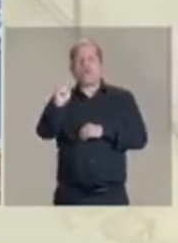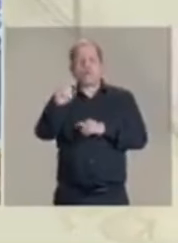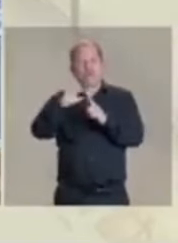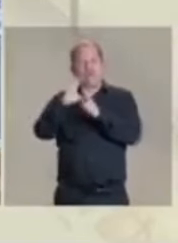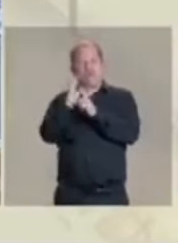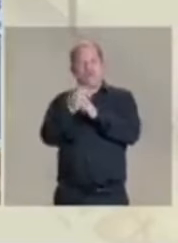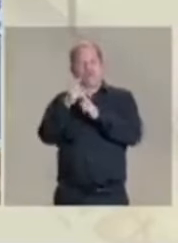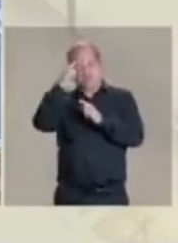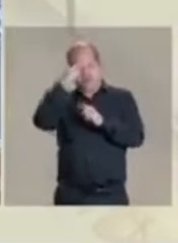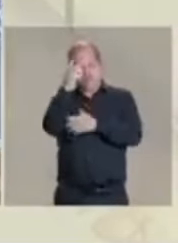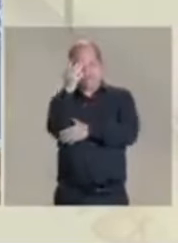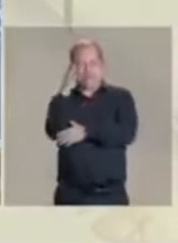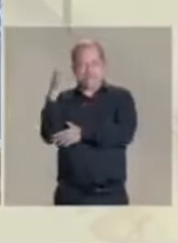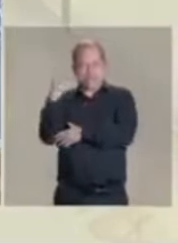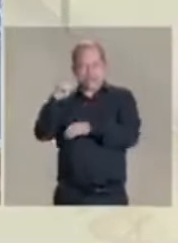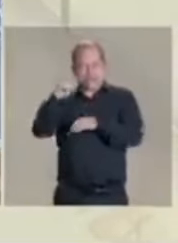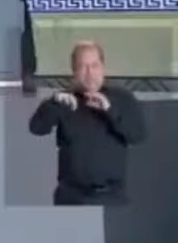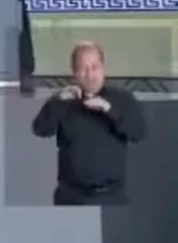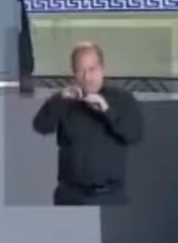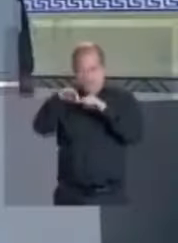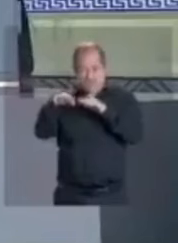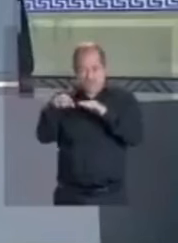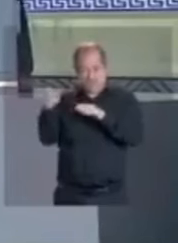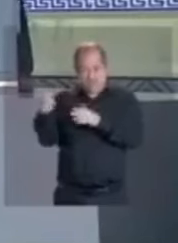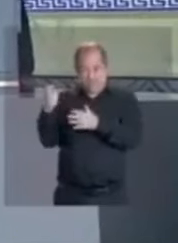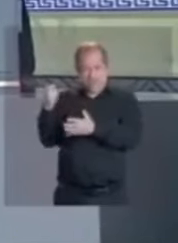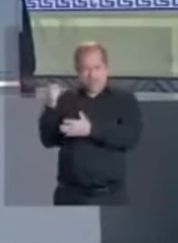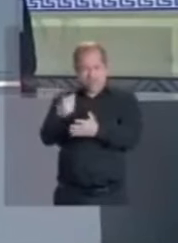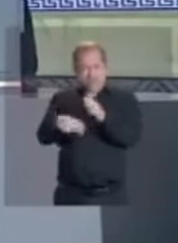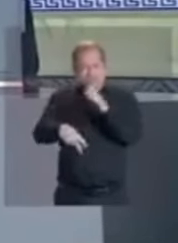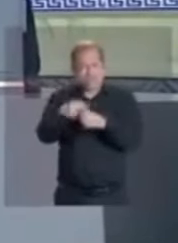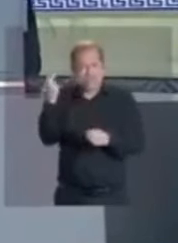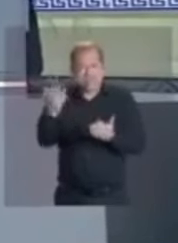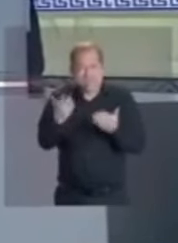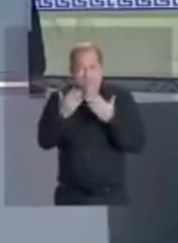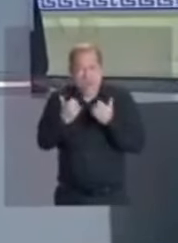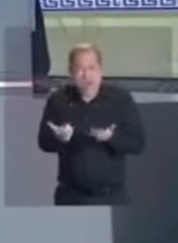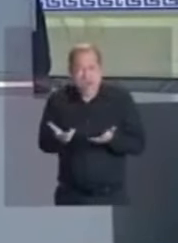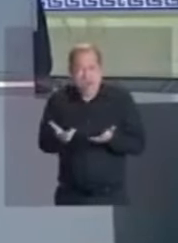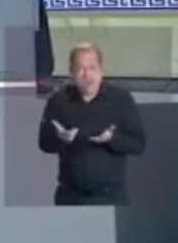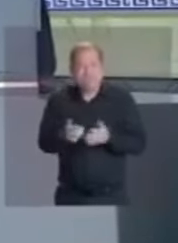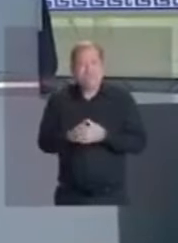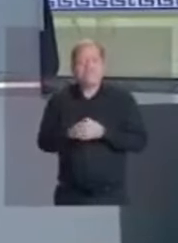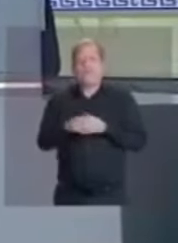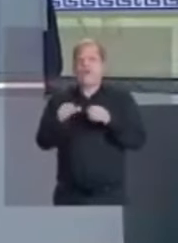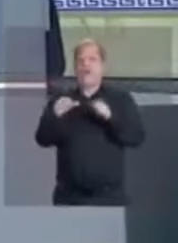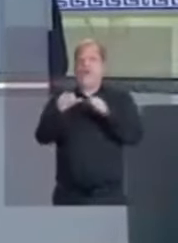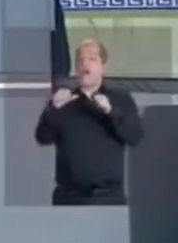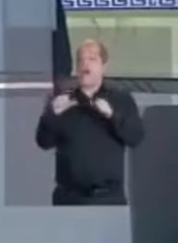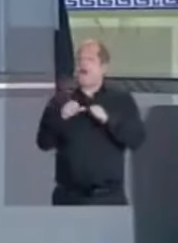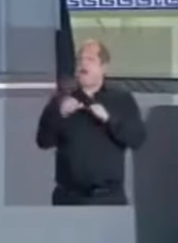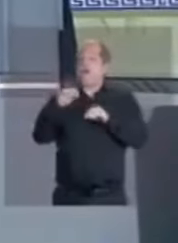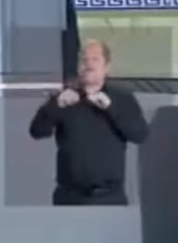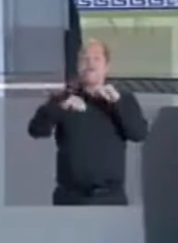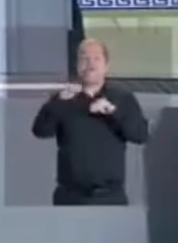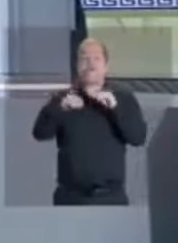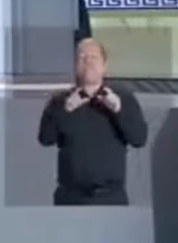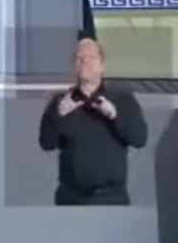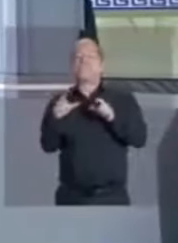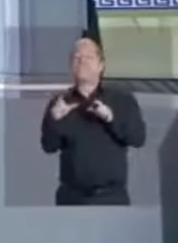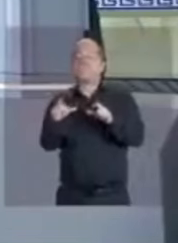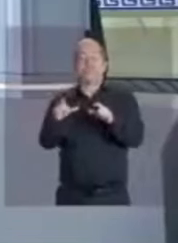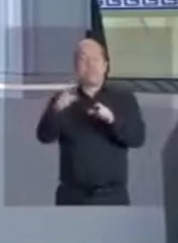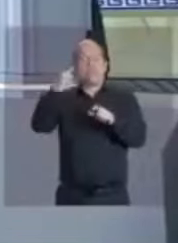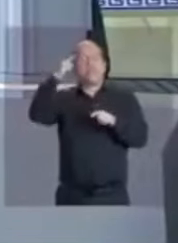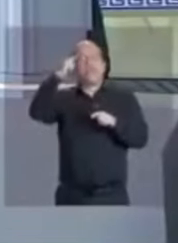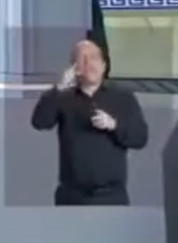está prácticamente sin recursos. ¿De qué sirven las áreas naturales protegidas si no tienen dinero? Así pueden declarar todo el país